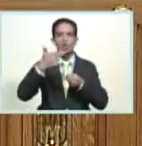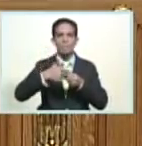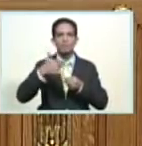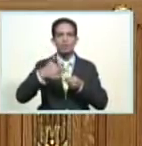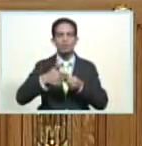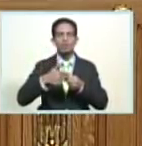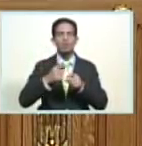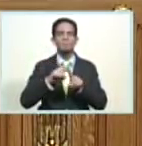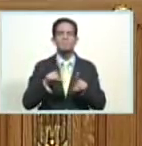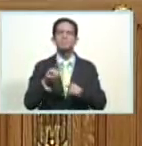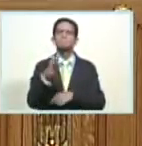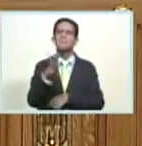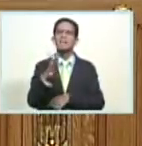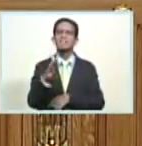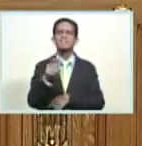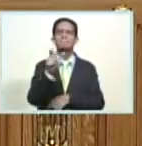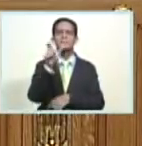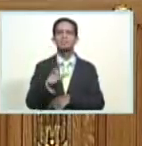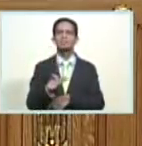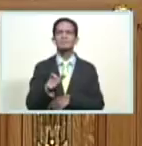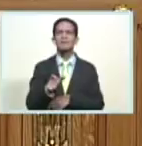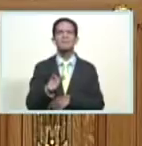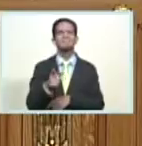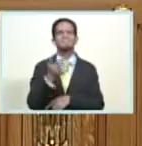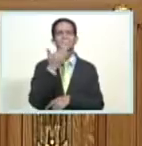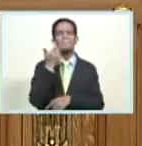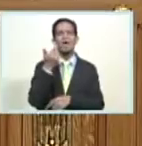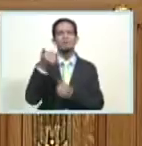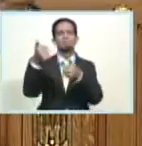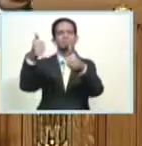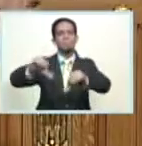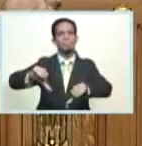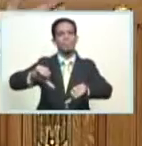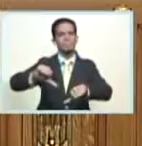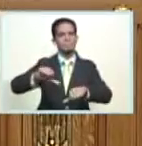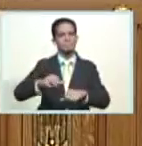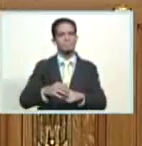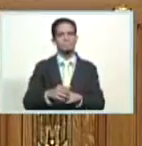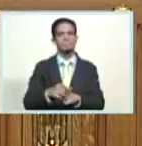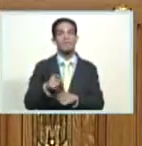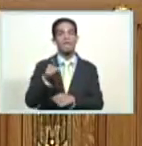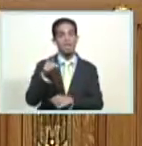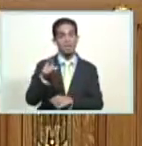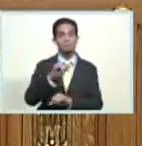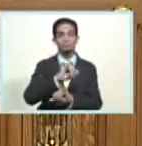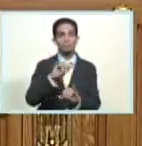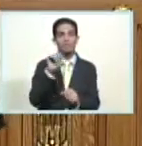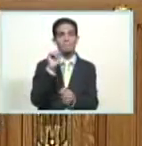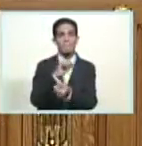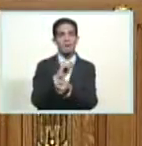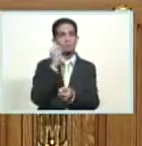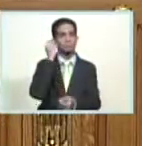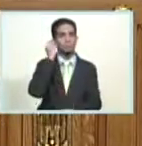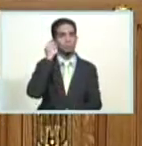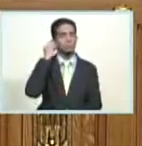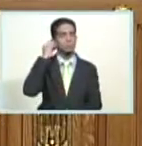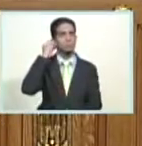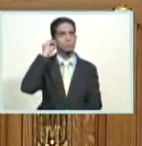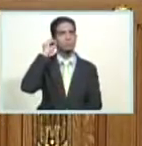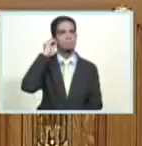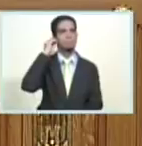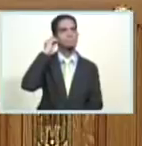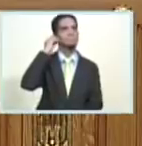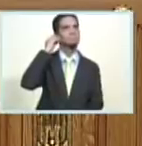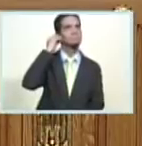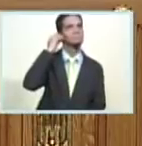PDVSA escucharon fue hay que romper a PDVSA. Están presos los responsables. No los metí presos.